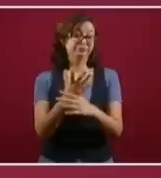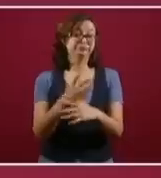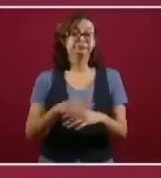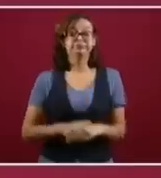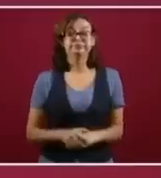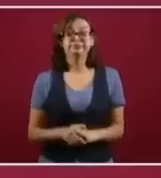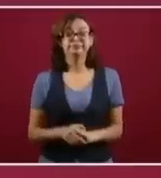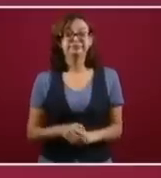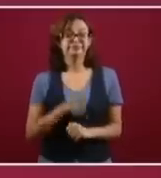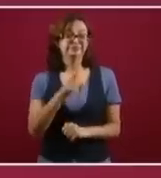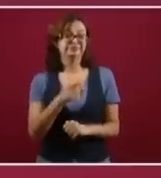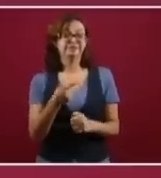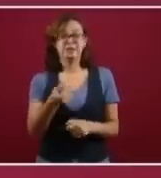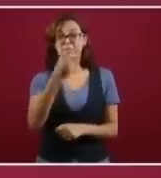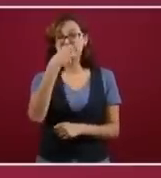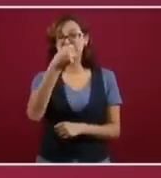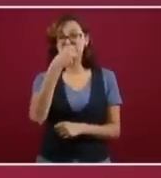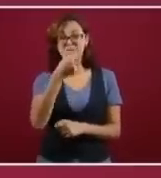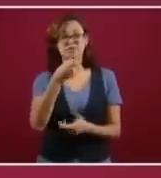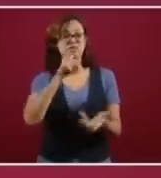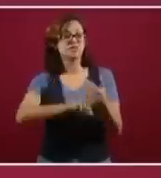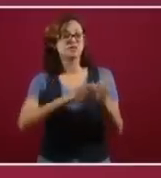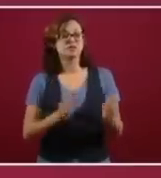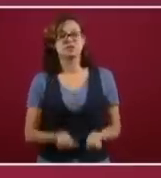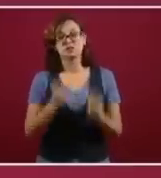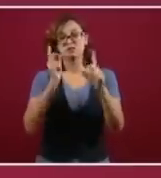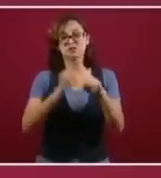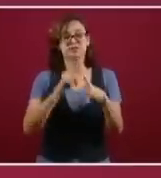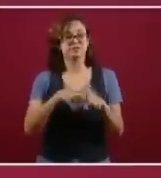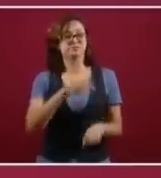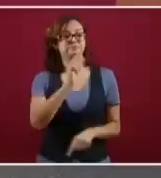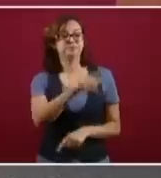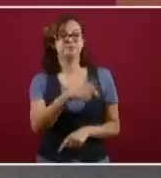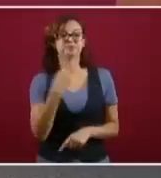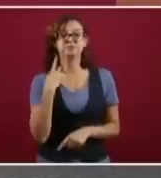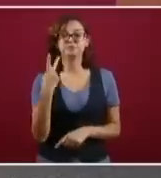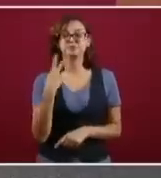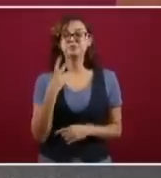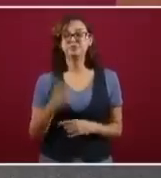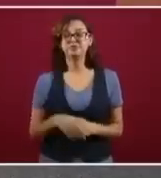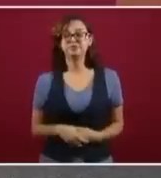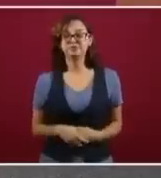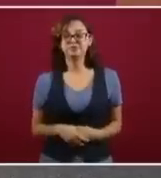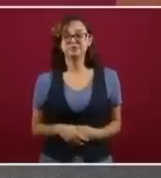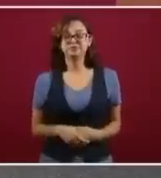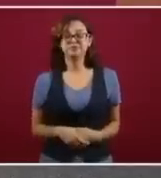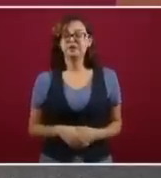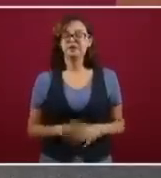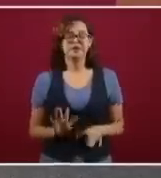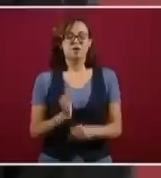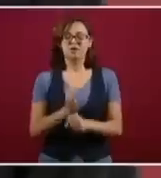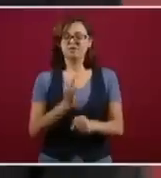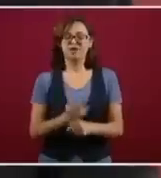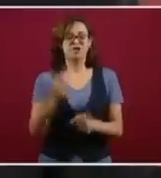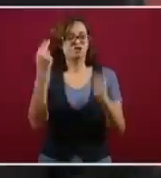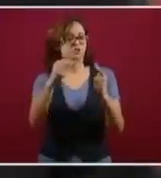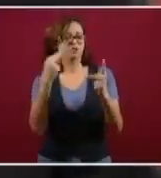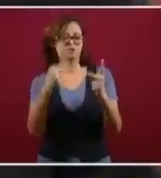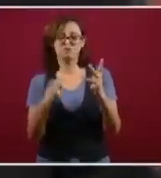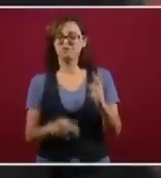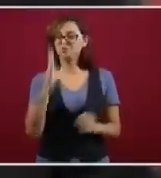metidos en la venta de medicamentos, nada más que no voy a dar los nombres aquí porque entonces